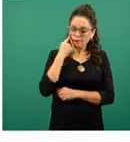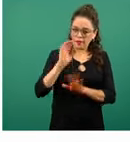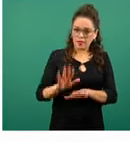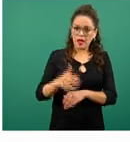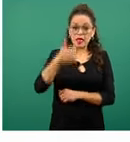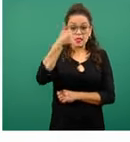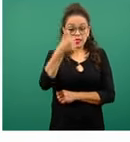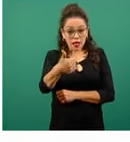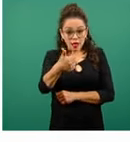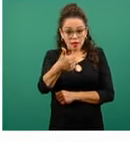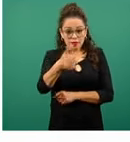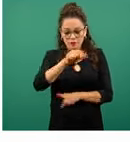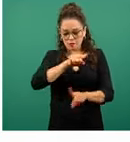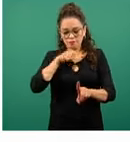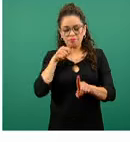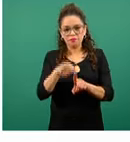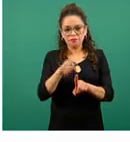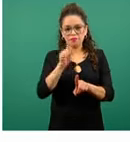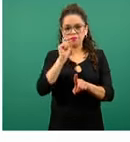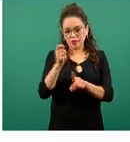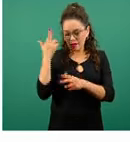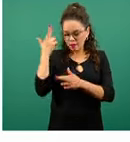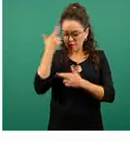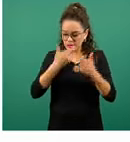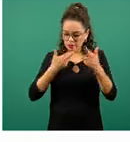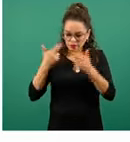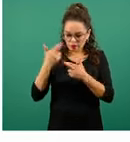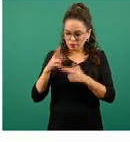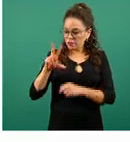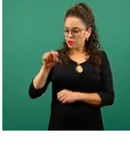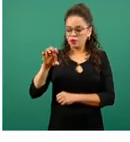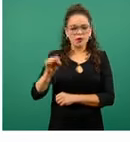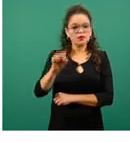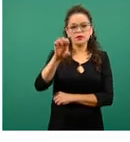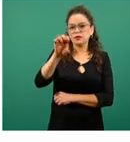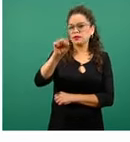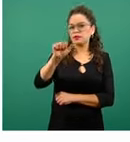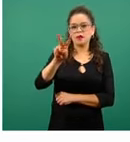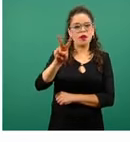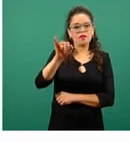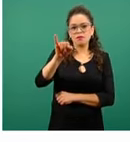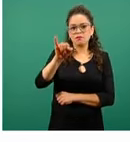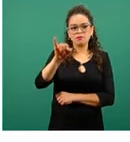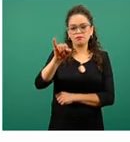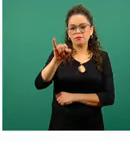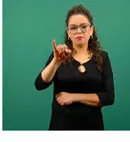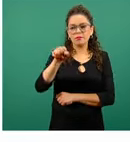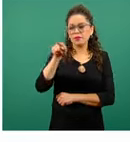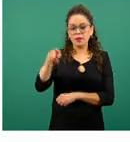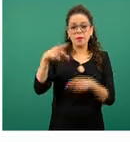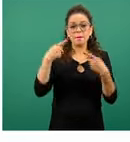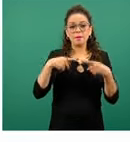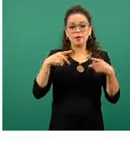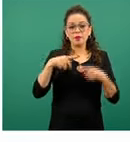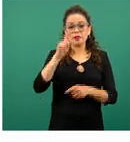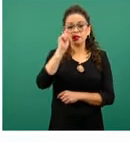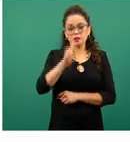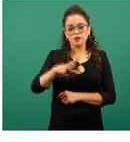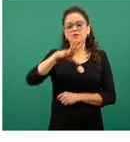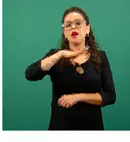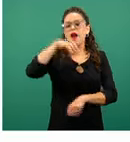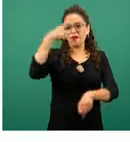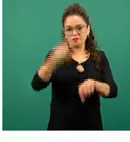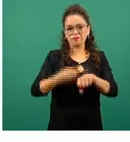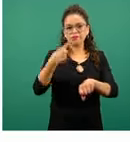terminaron clasificando, se terminaron revisando, no eran ESAVIS, sino eran personas que padecían